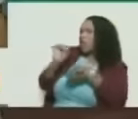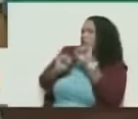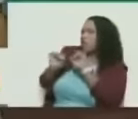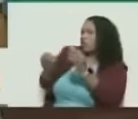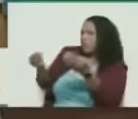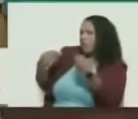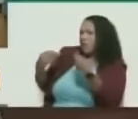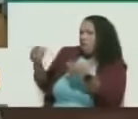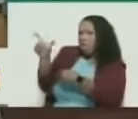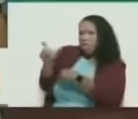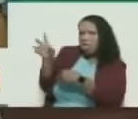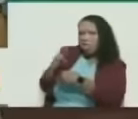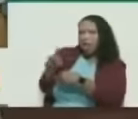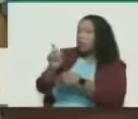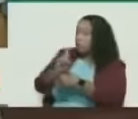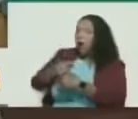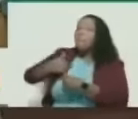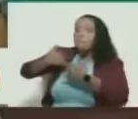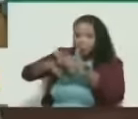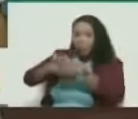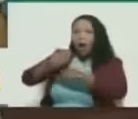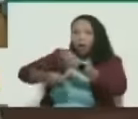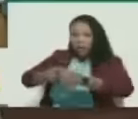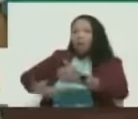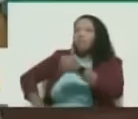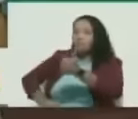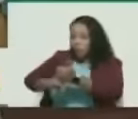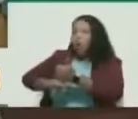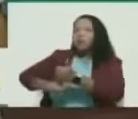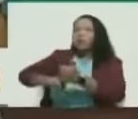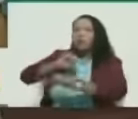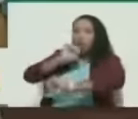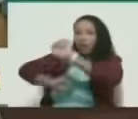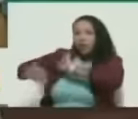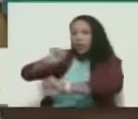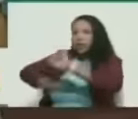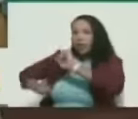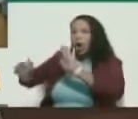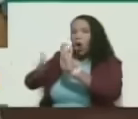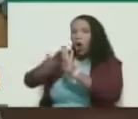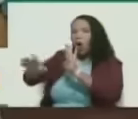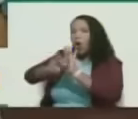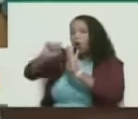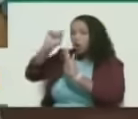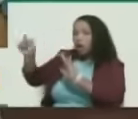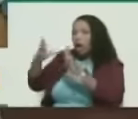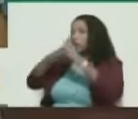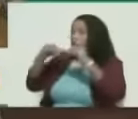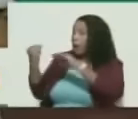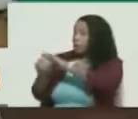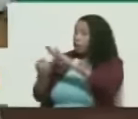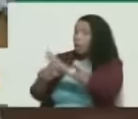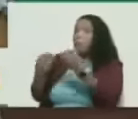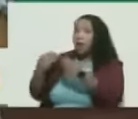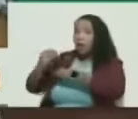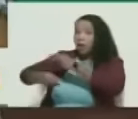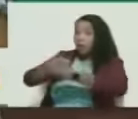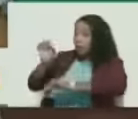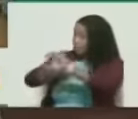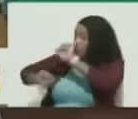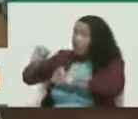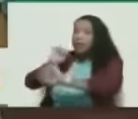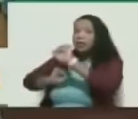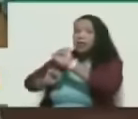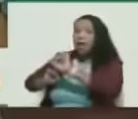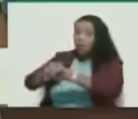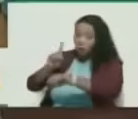vamos a expresarlo con fuerza. Vamos a dar un mandato constitucional a todas las instituciones para defender. Los